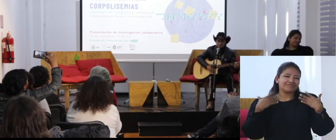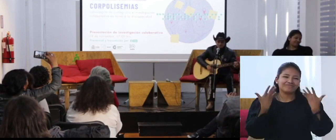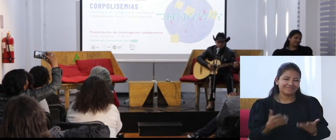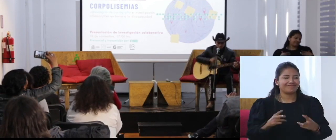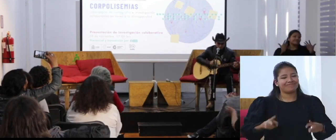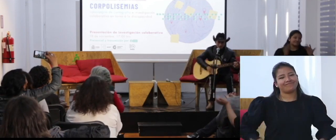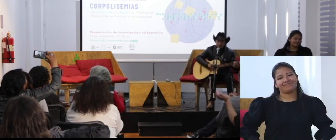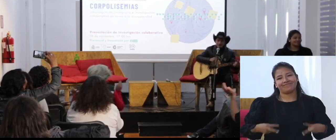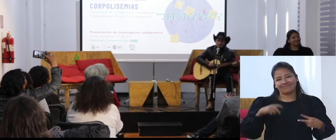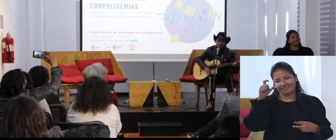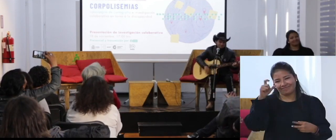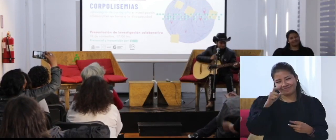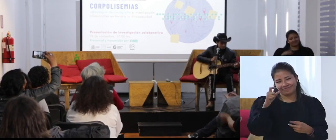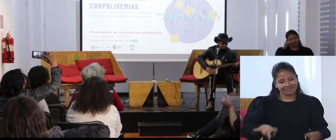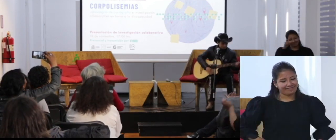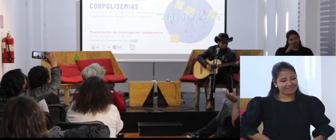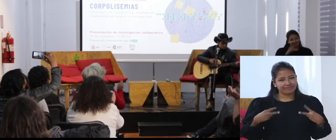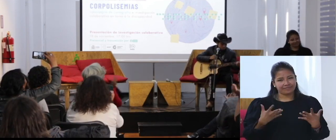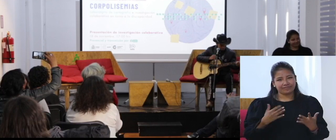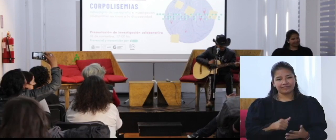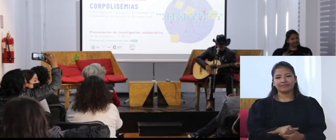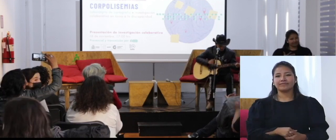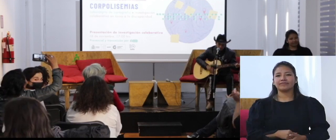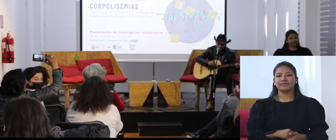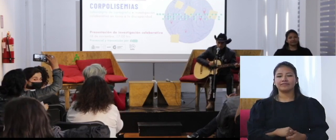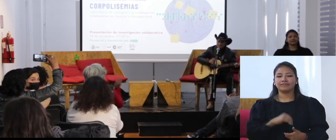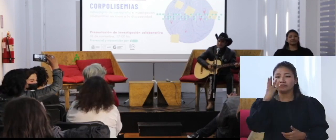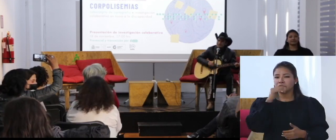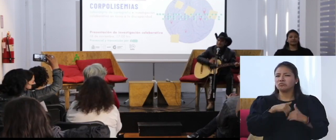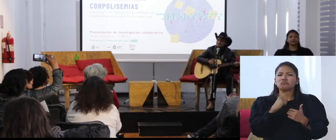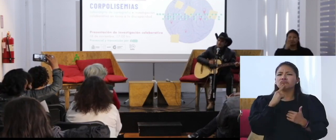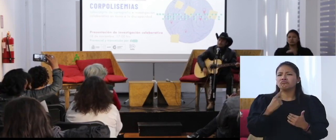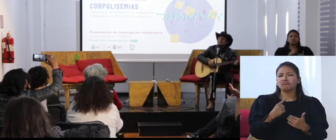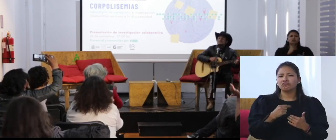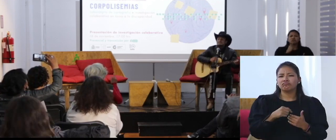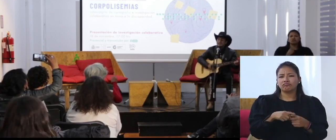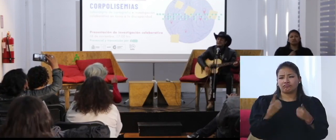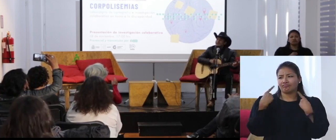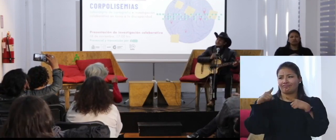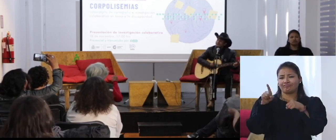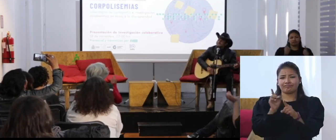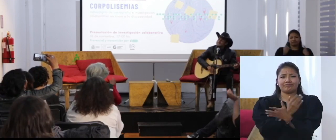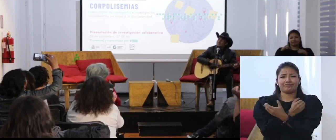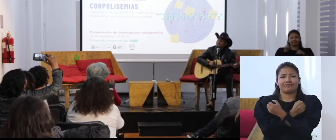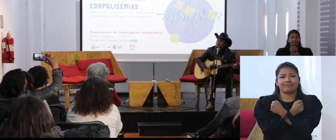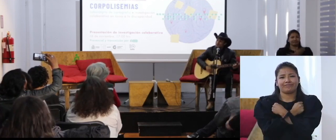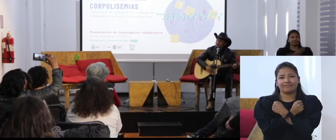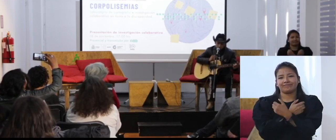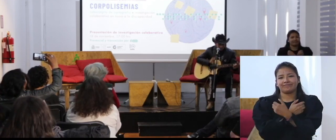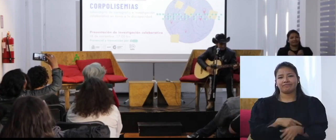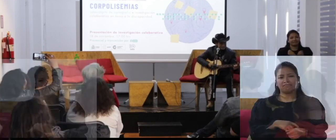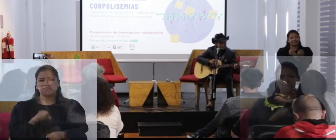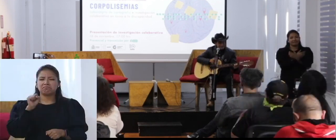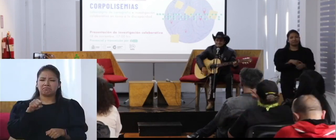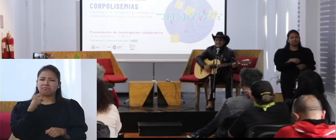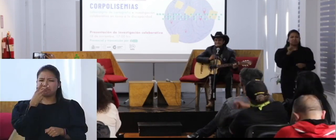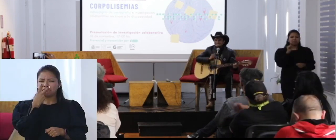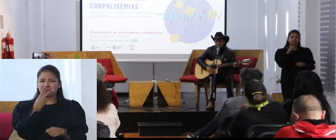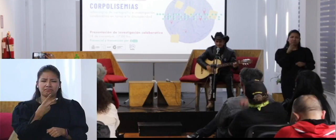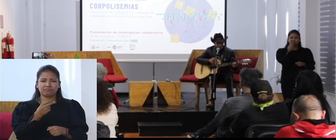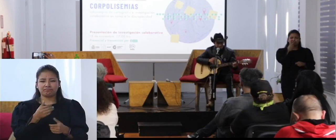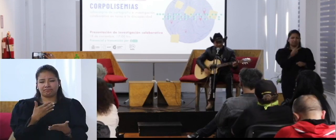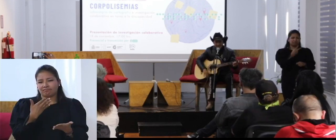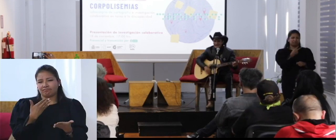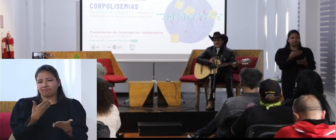así de bonito uno dice Te vas amor si